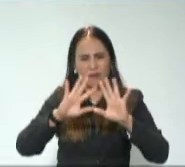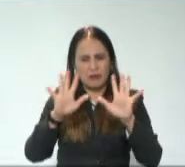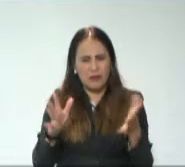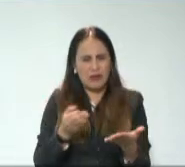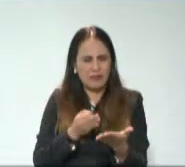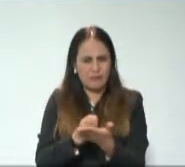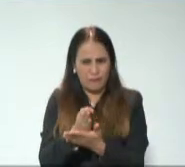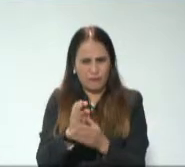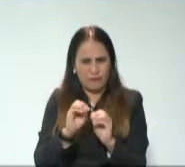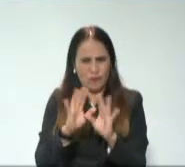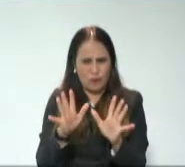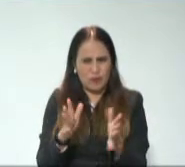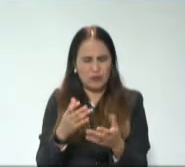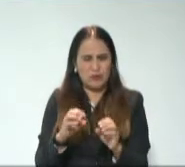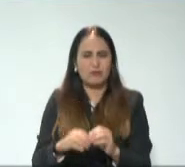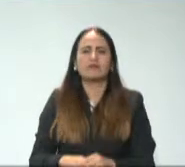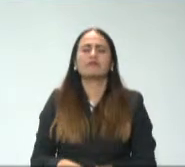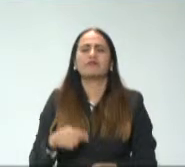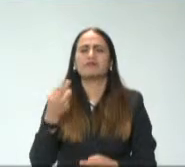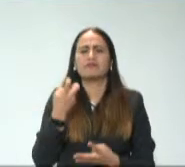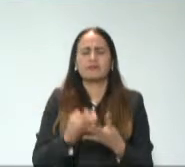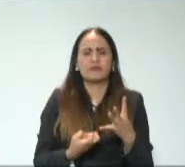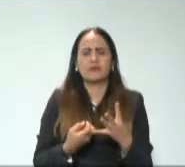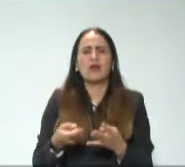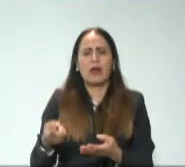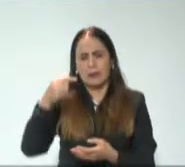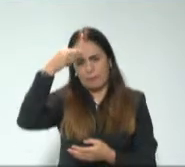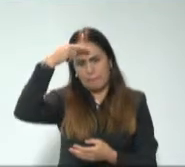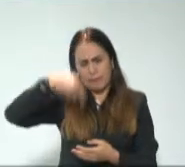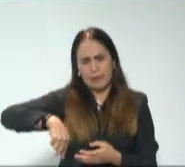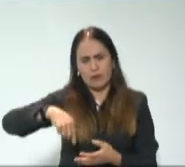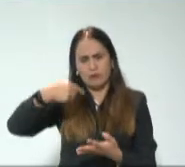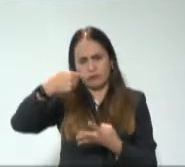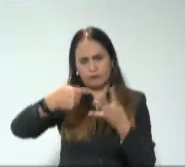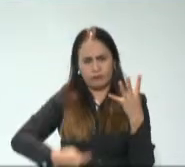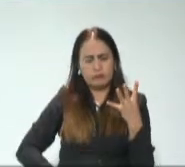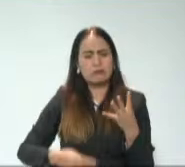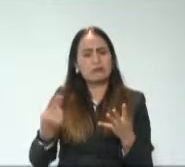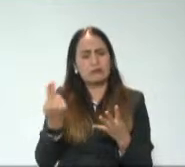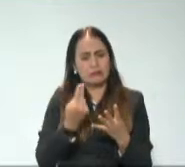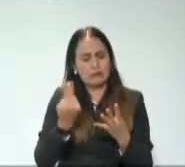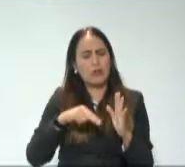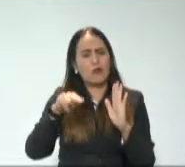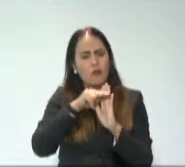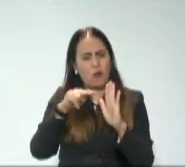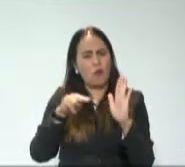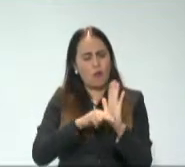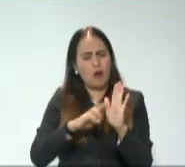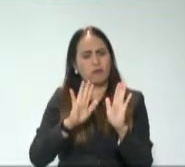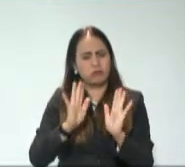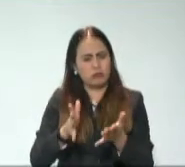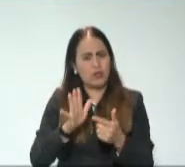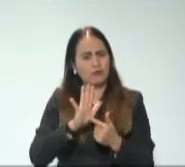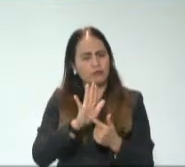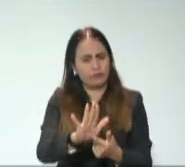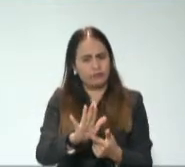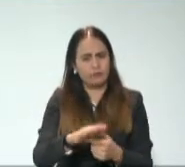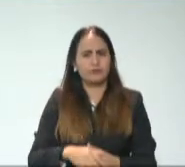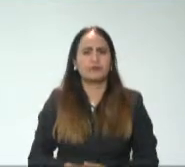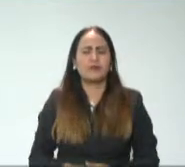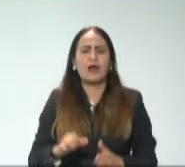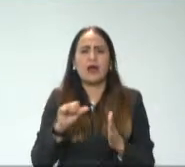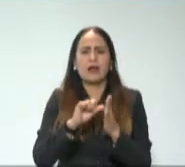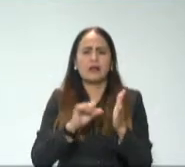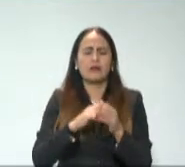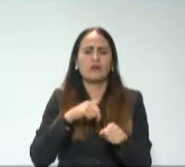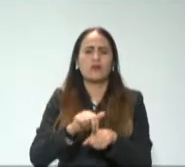protección de datos personales se le ha impuesto a México un importante marco normativo en la materia en este sentido tenemos que el artículo